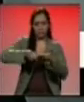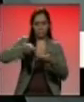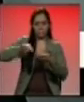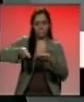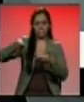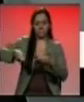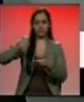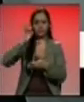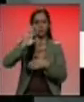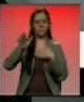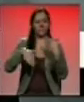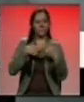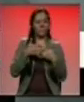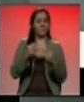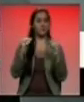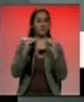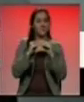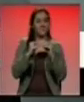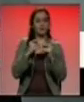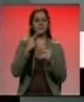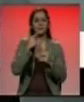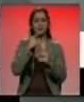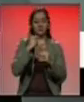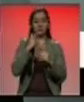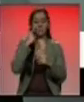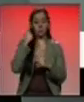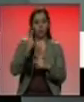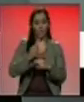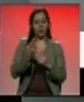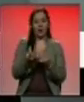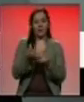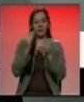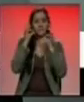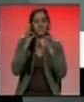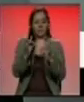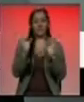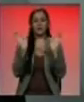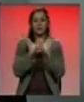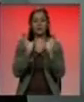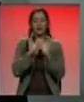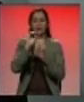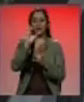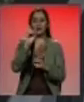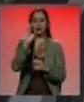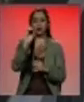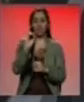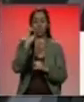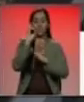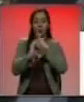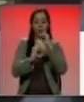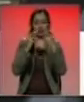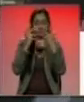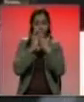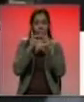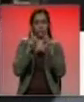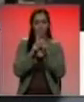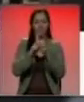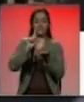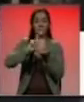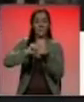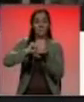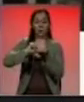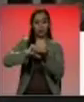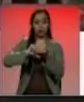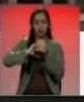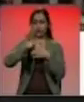Novotel. Son pasados las mismas pruebas de calidad con certificaciones ISO a nivel internacional. Sobre la impresión de papeletas, se